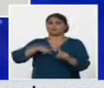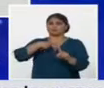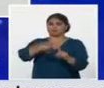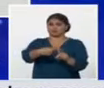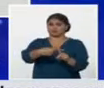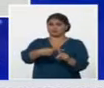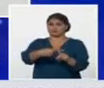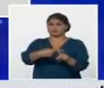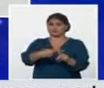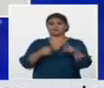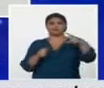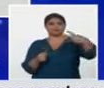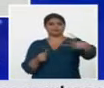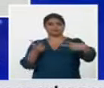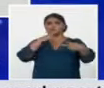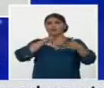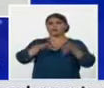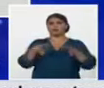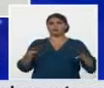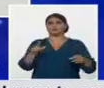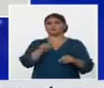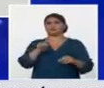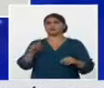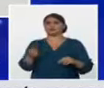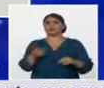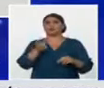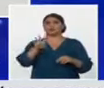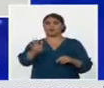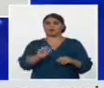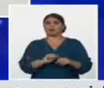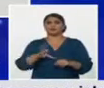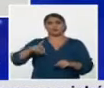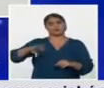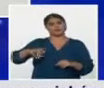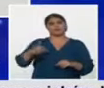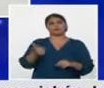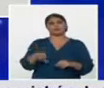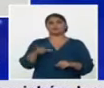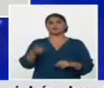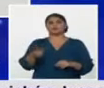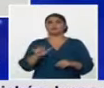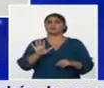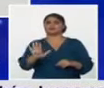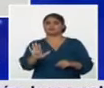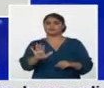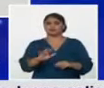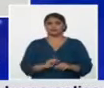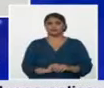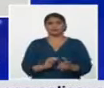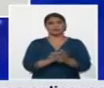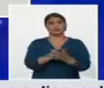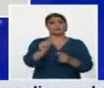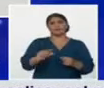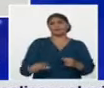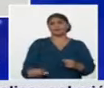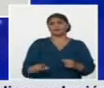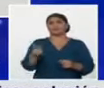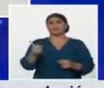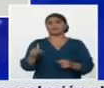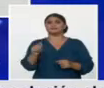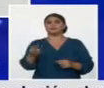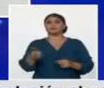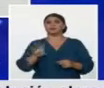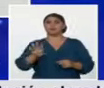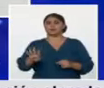sigue Artemisa con el 11,4%, Pinar con el 10,5%, Mayabeque el 10,4%,